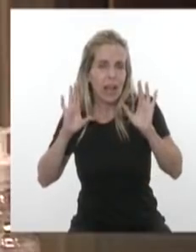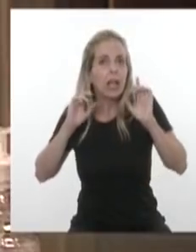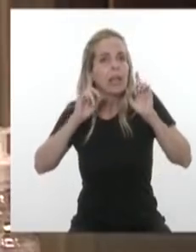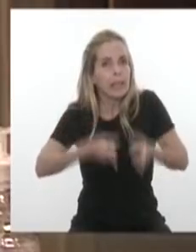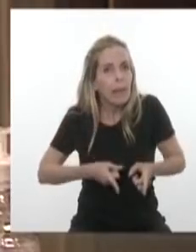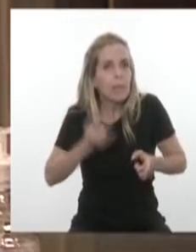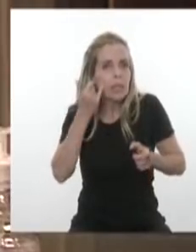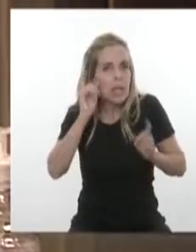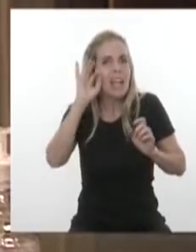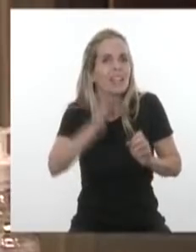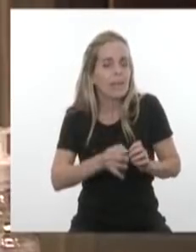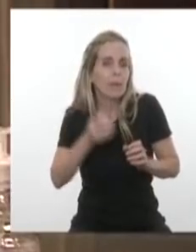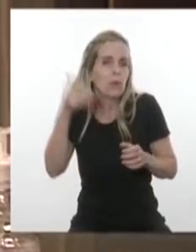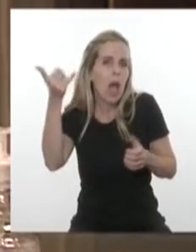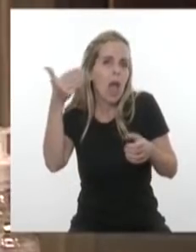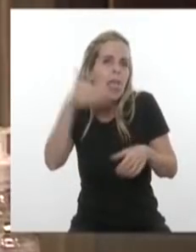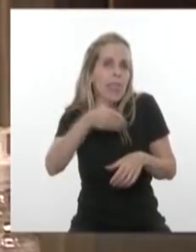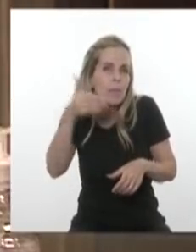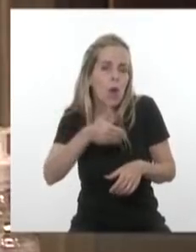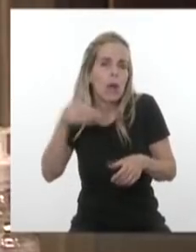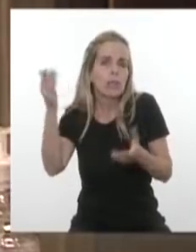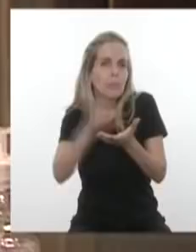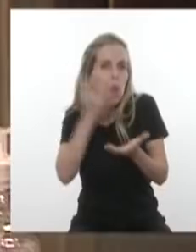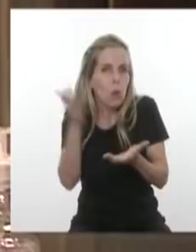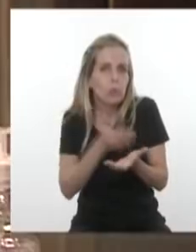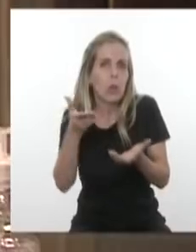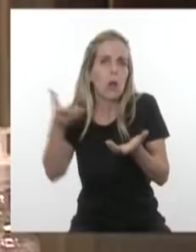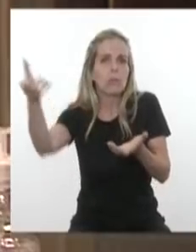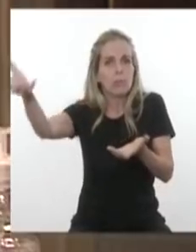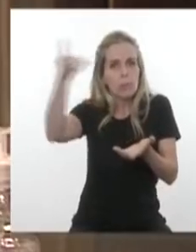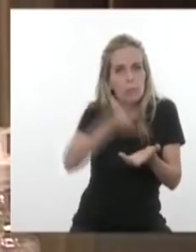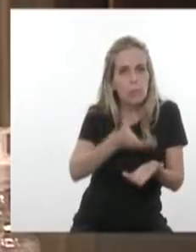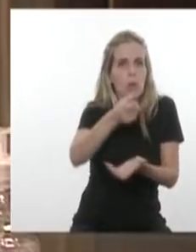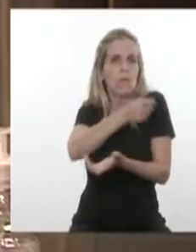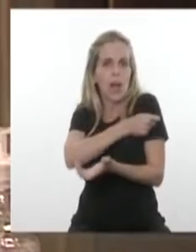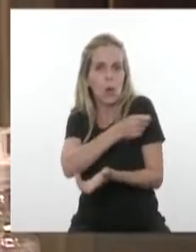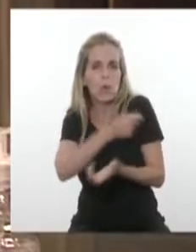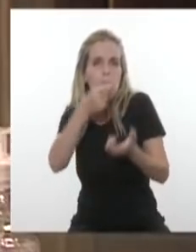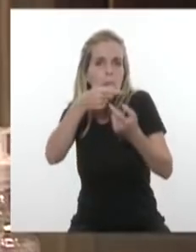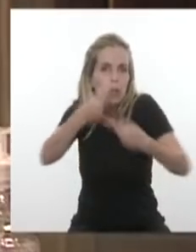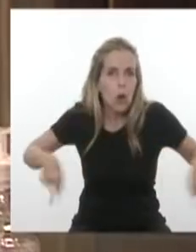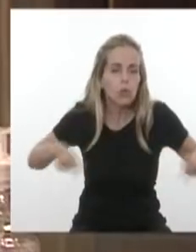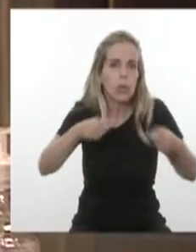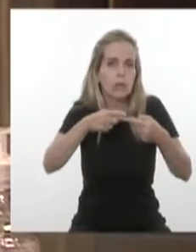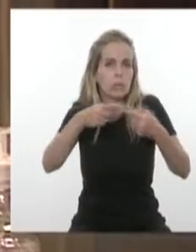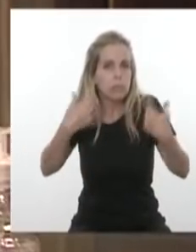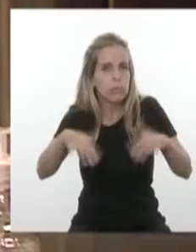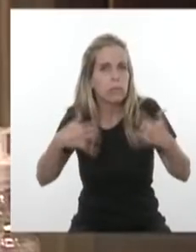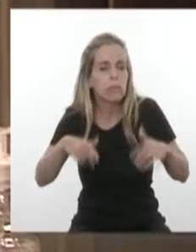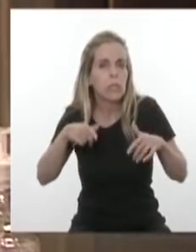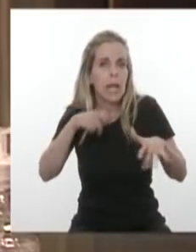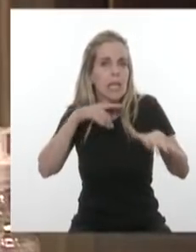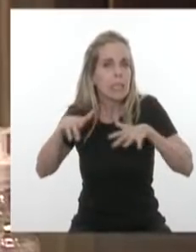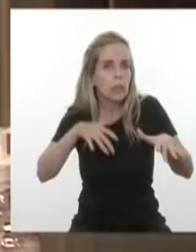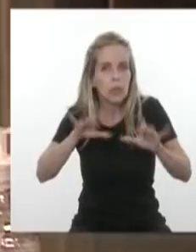vacunas hay problemas de producción logísticos de insumos ante una complejidad